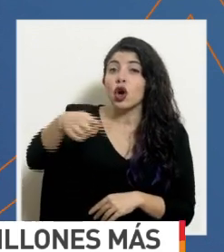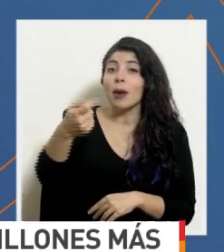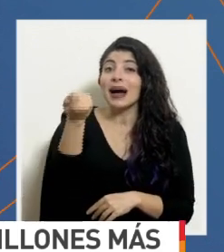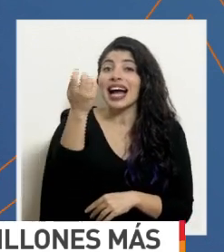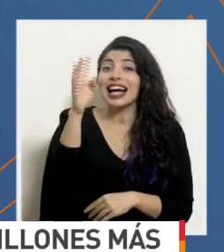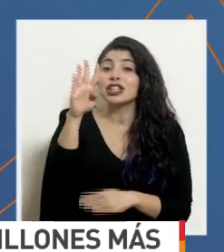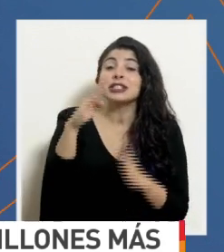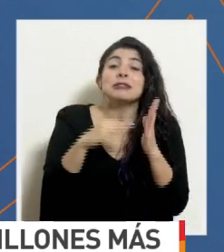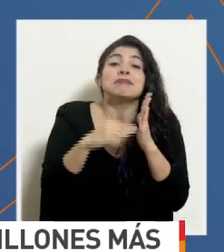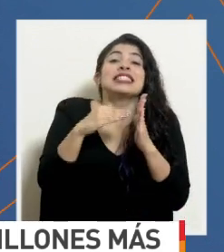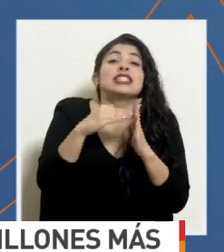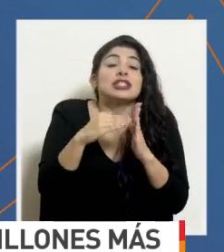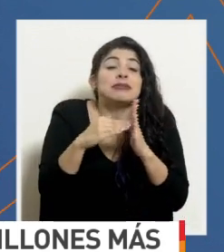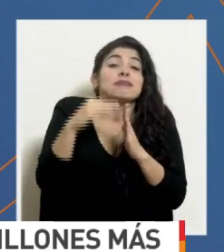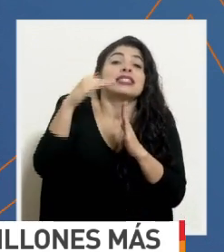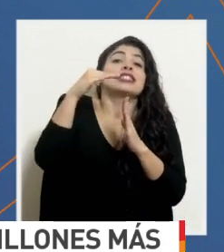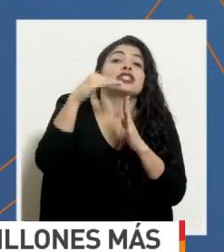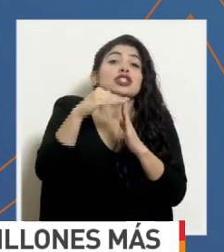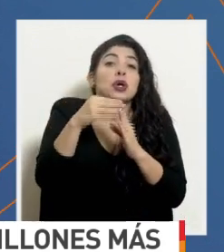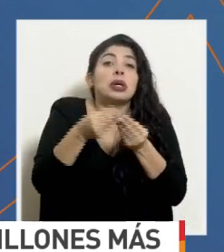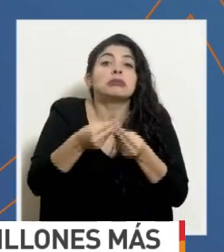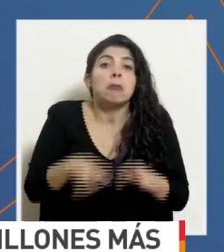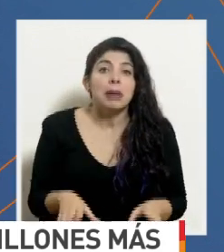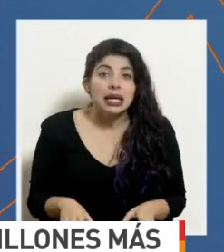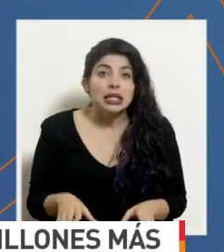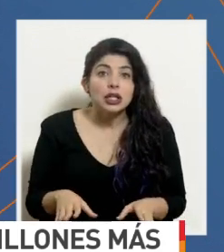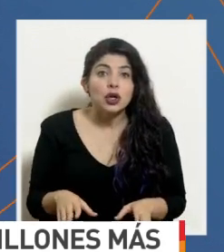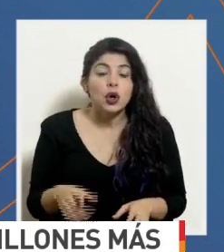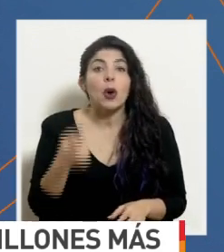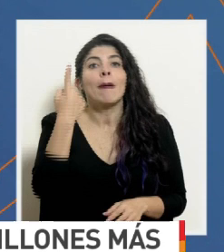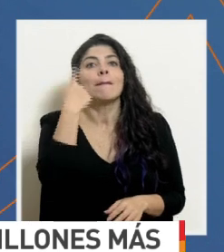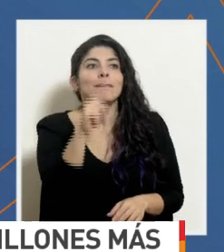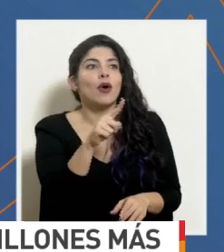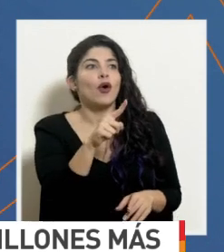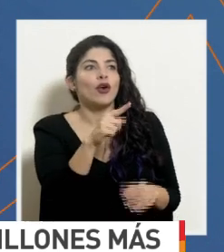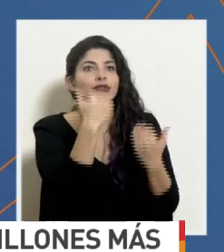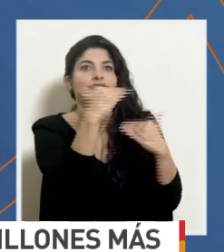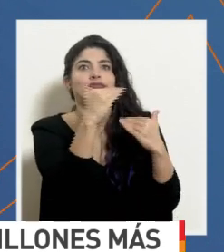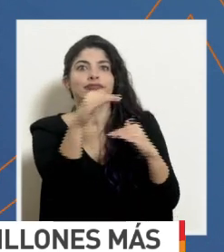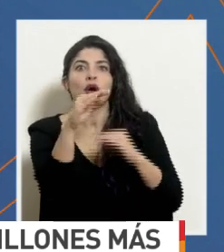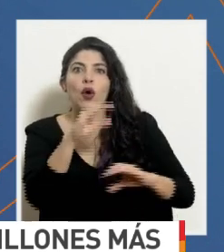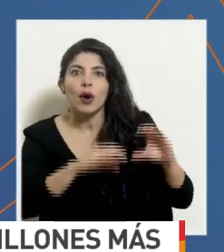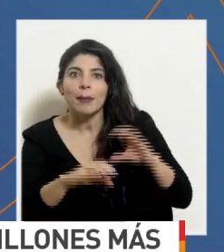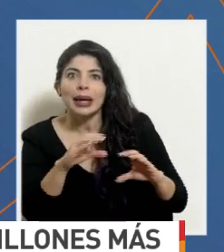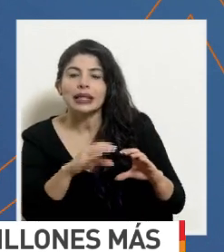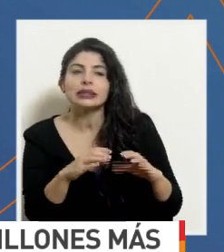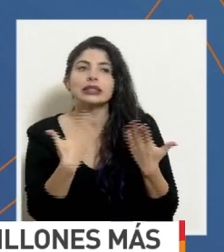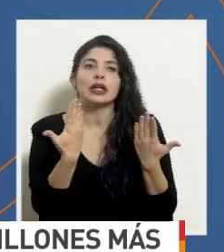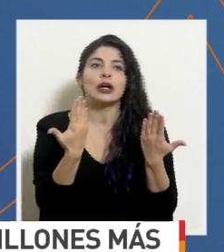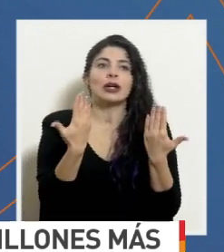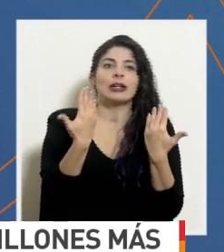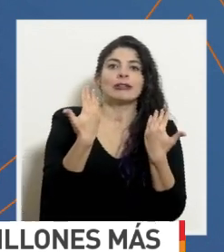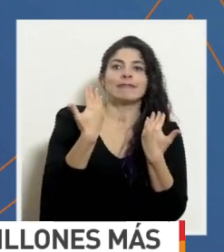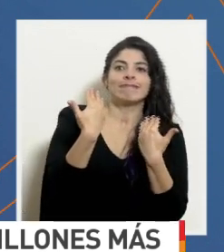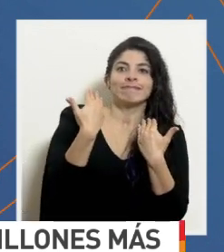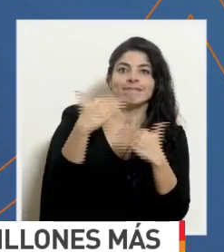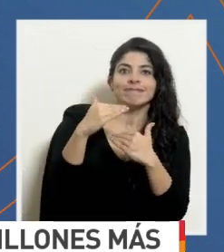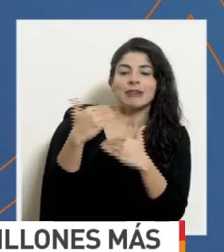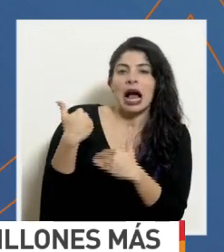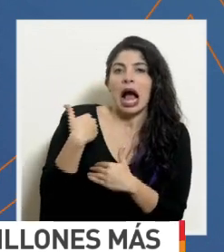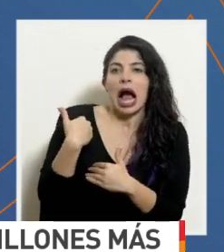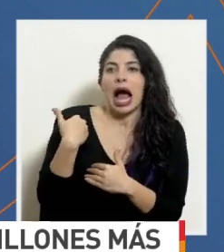2,14 millones producto de las mismas limitaciones en el comercio, de las inhibiciones que